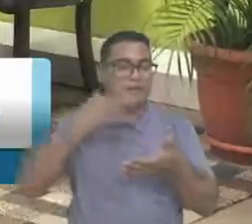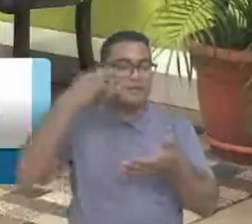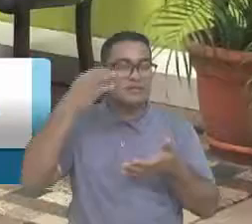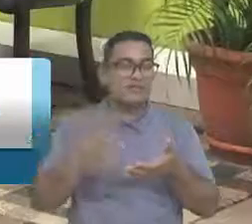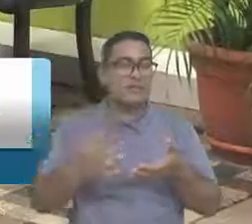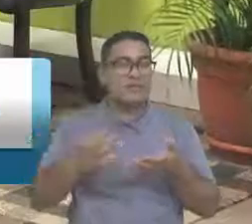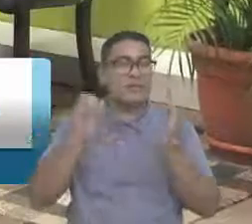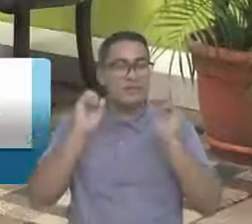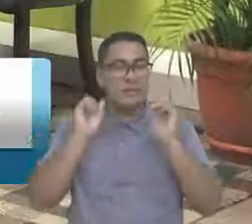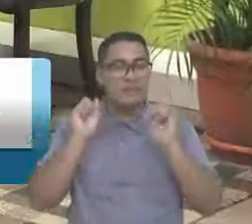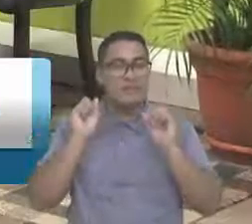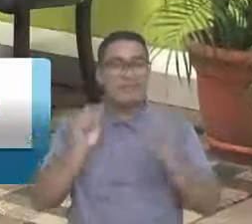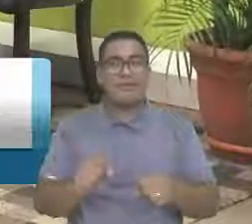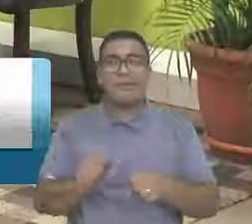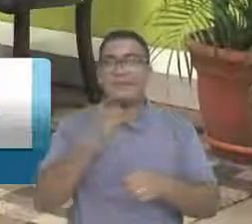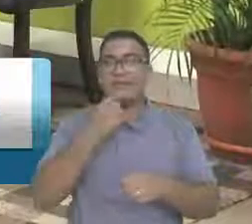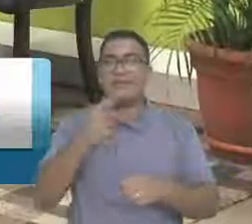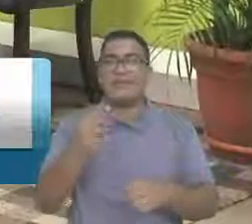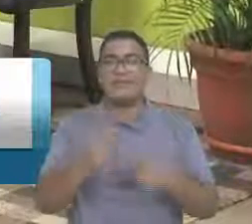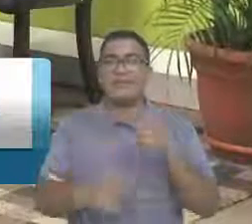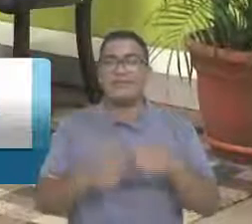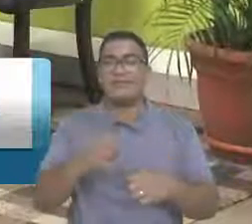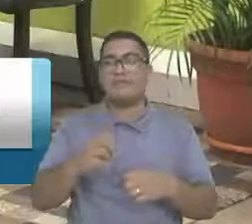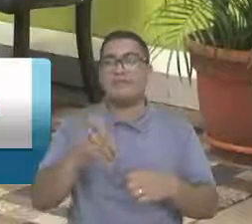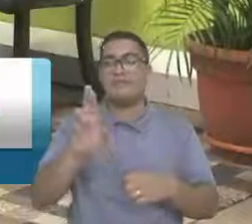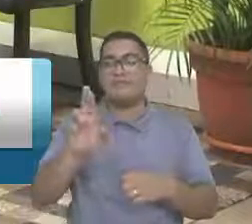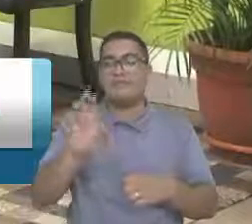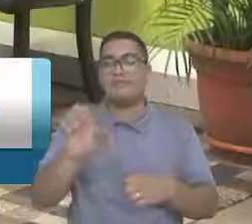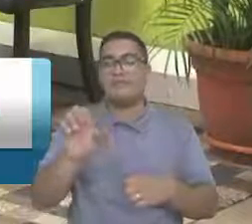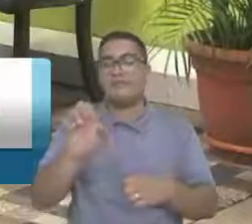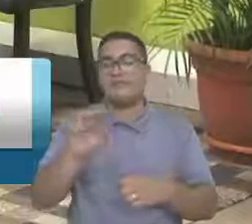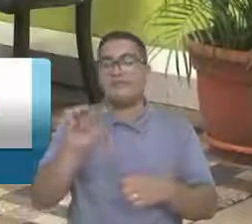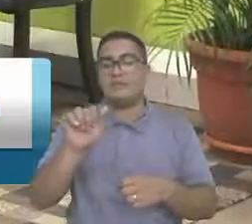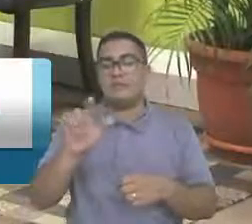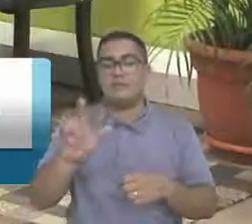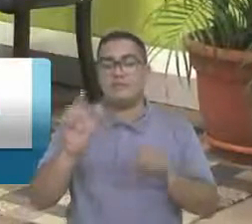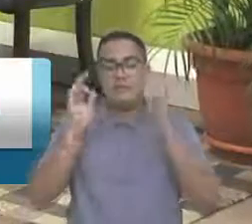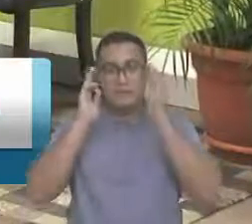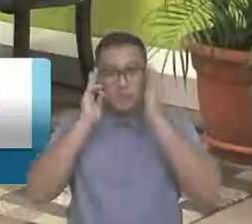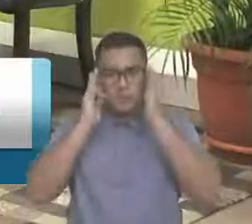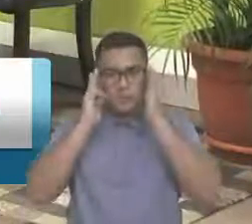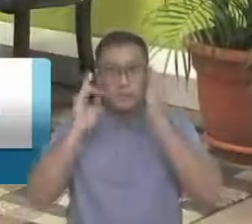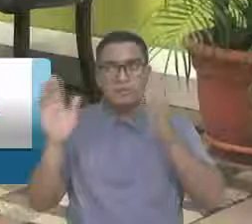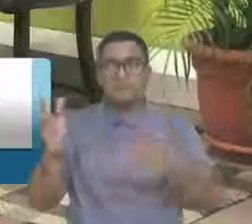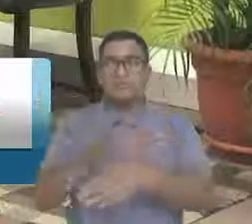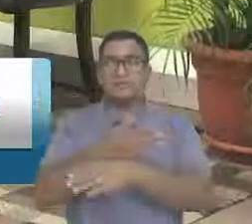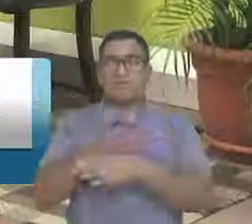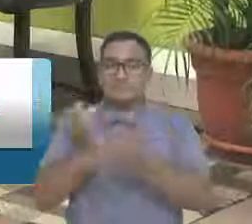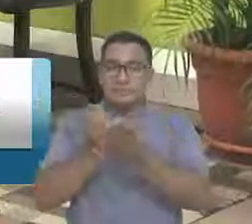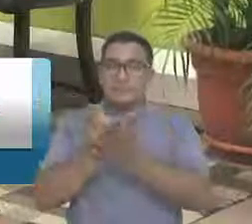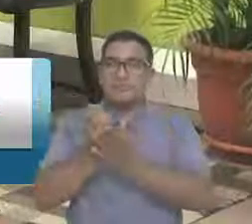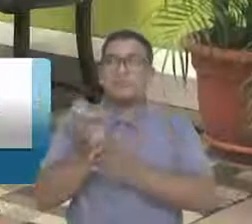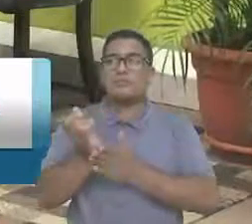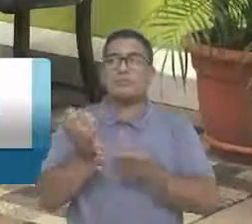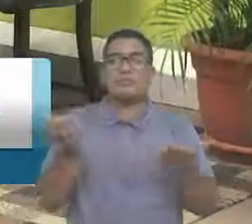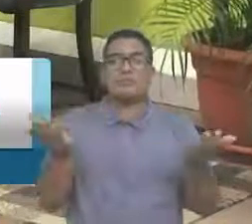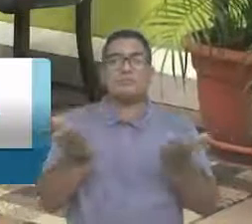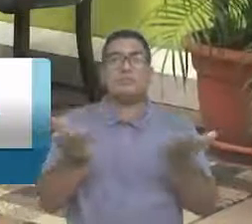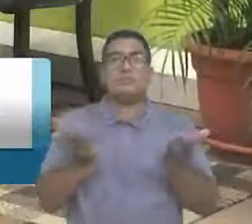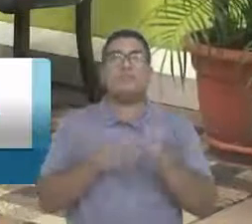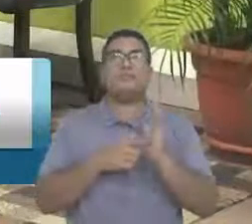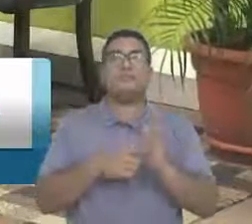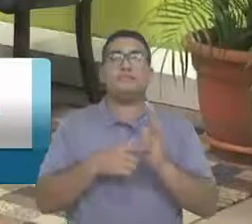me valora la función renal. Nosotros valoramos la función renal con otro estudio. Otro diagnóstico.